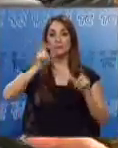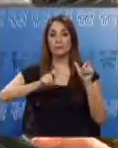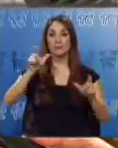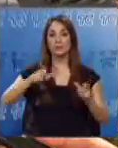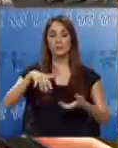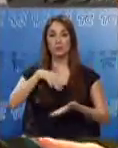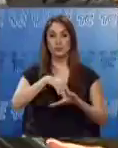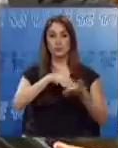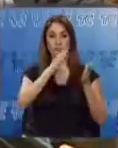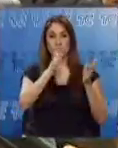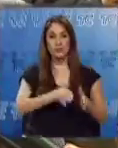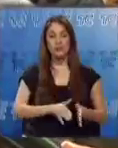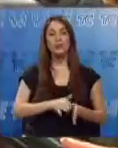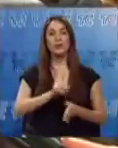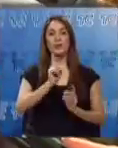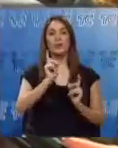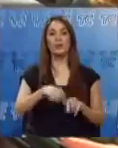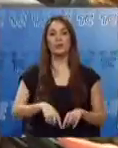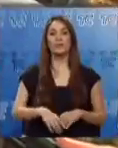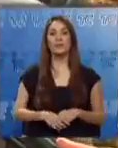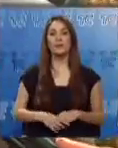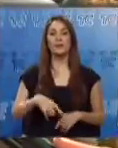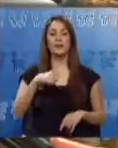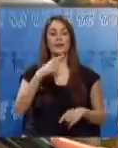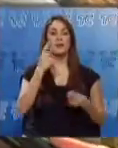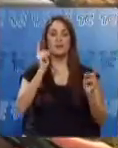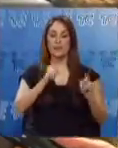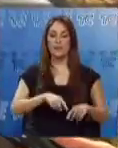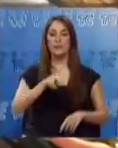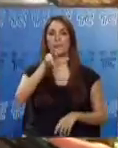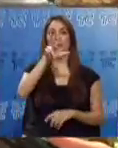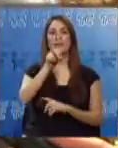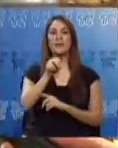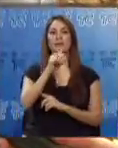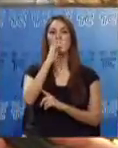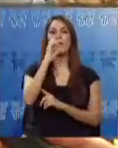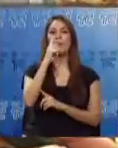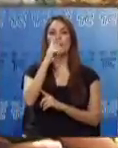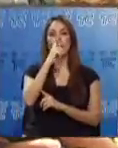estudiantes terminará el año lectivo el 30 de junio.